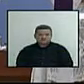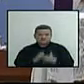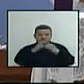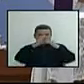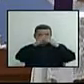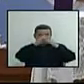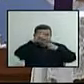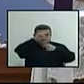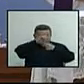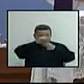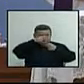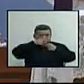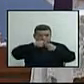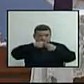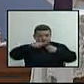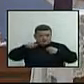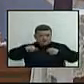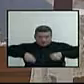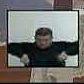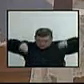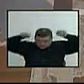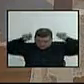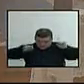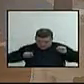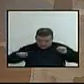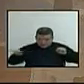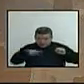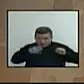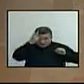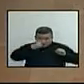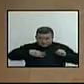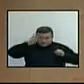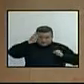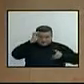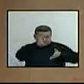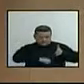Este es el Cordero de Dios que quita el pecado del mundo.